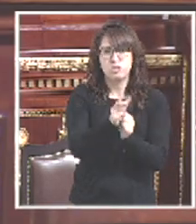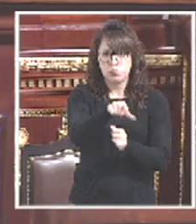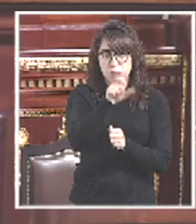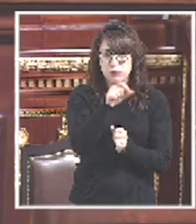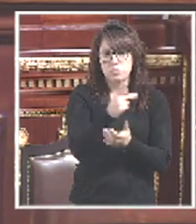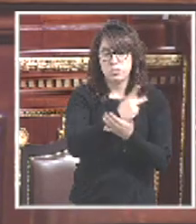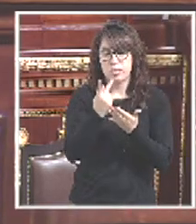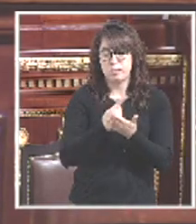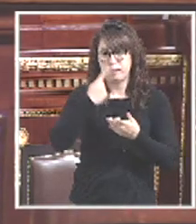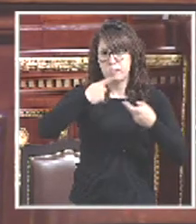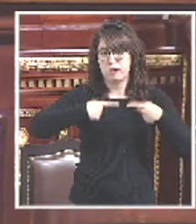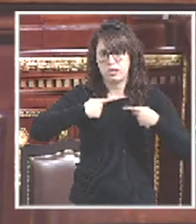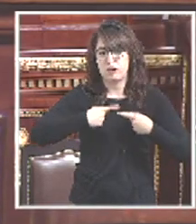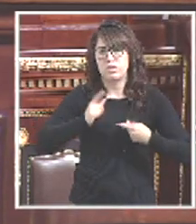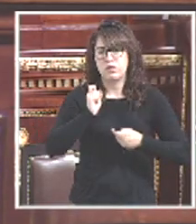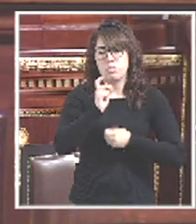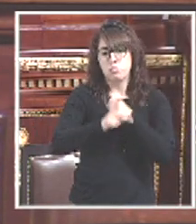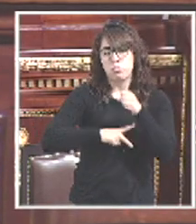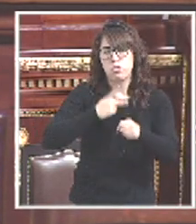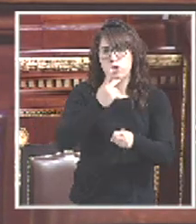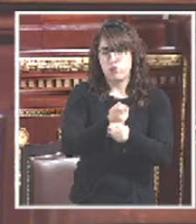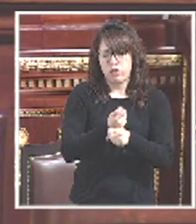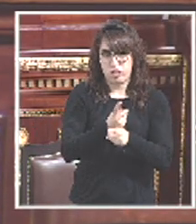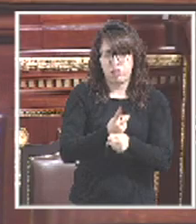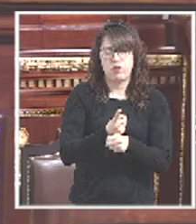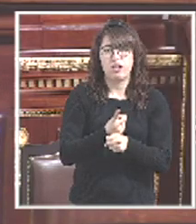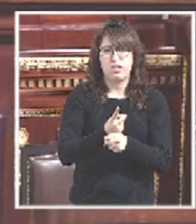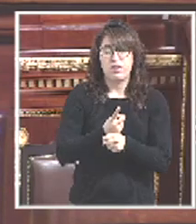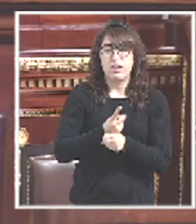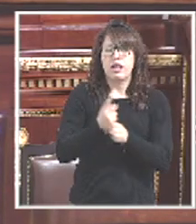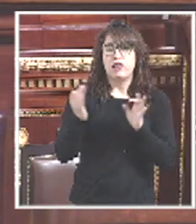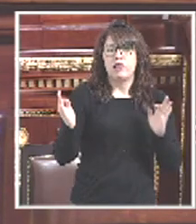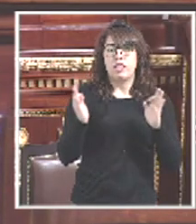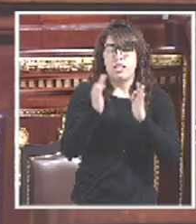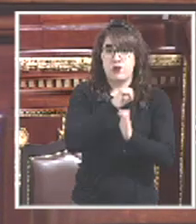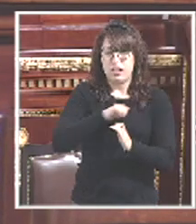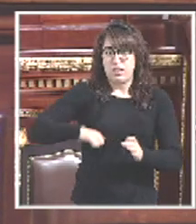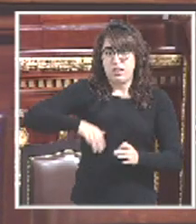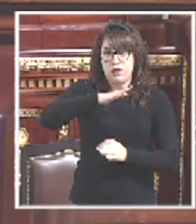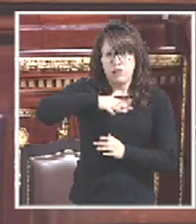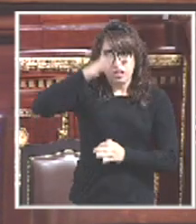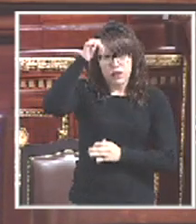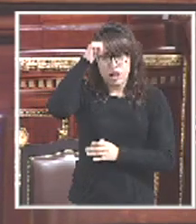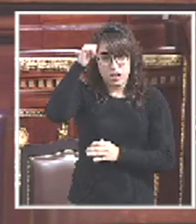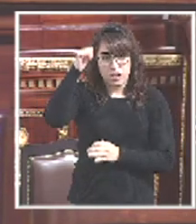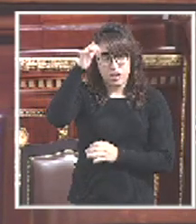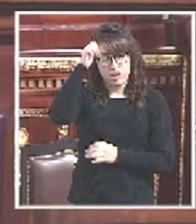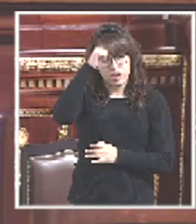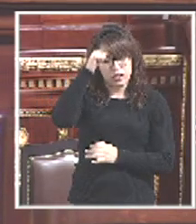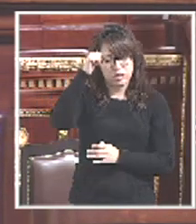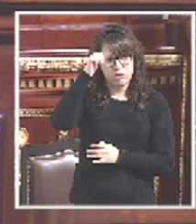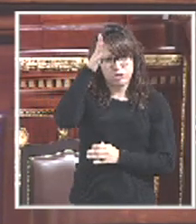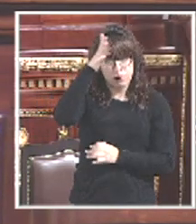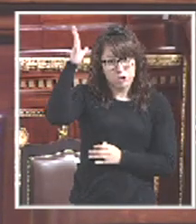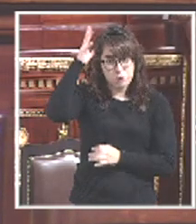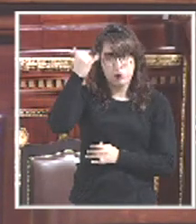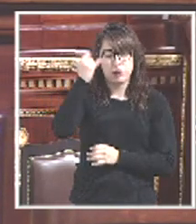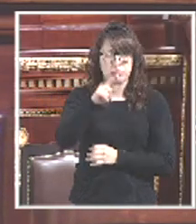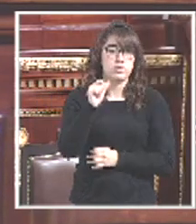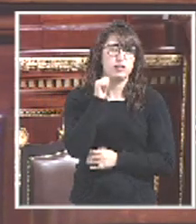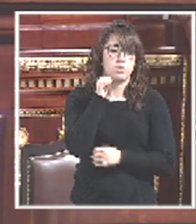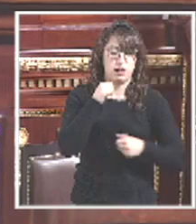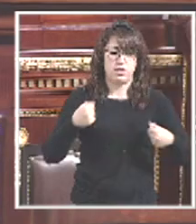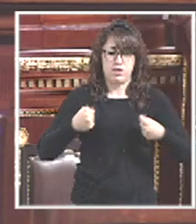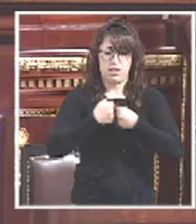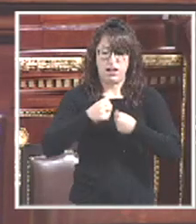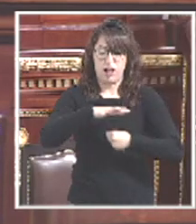voluntario. Al norte de la Alcaldía Cuauhtémoc se encuentra la colonia Atlampa, en los límites de Azcapotzalco, una zona que históricamente ha